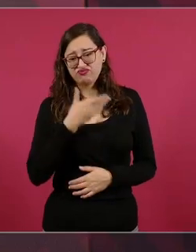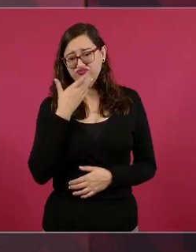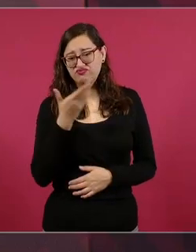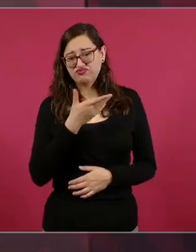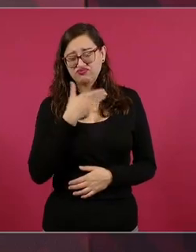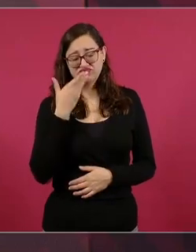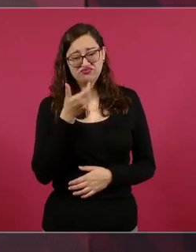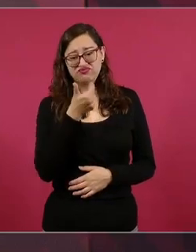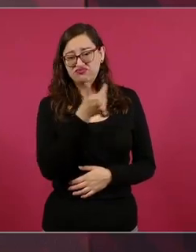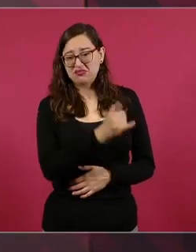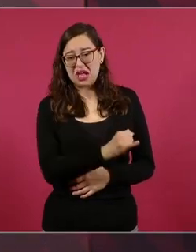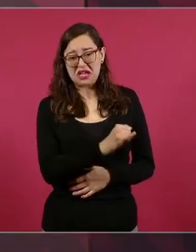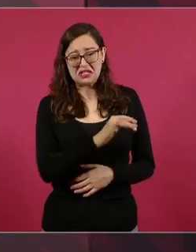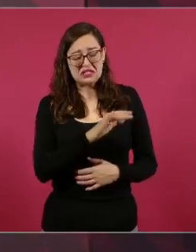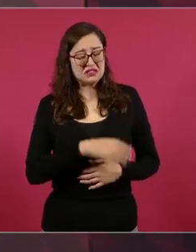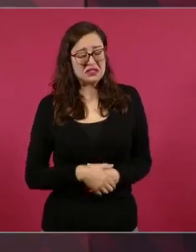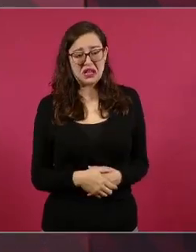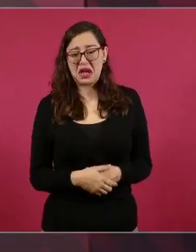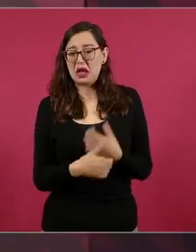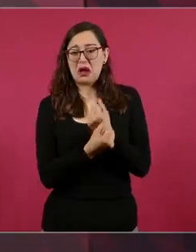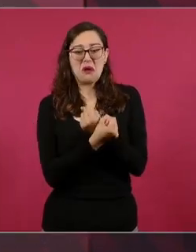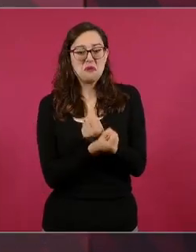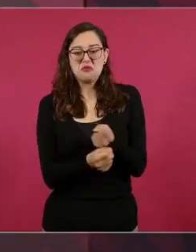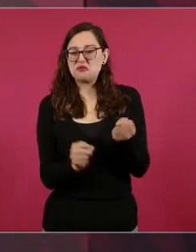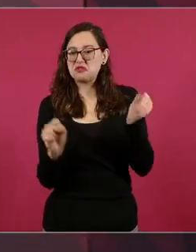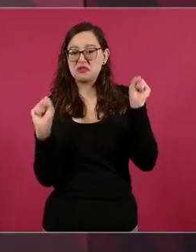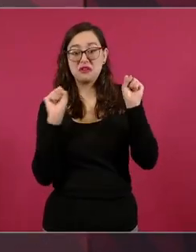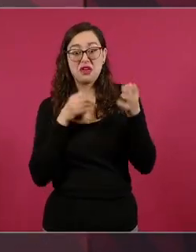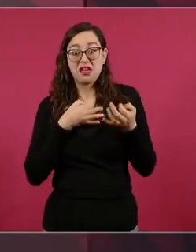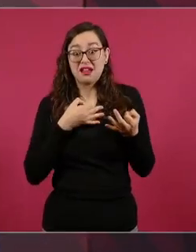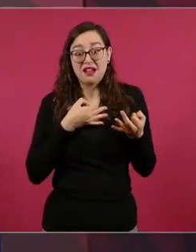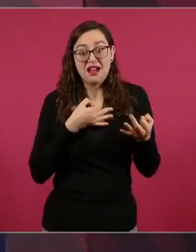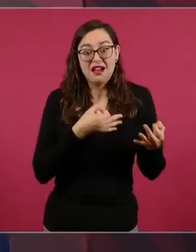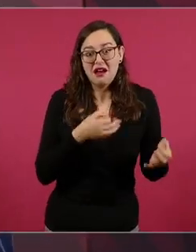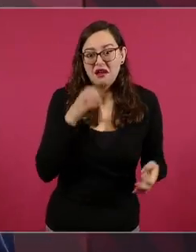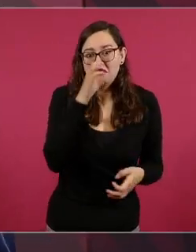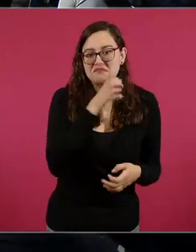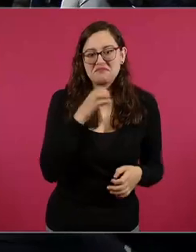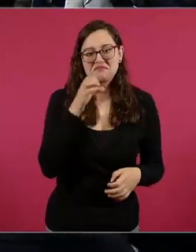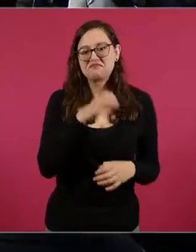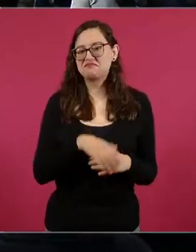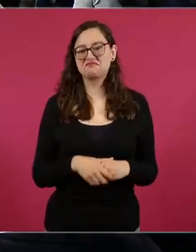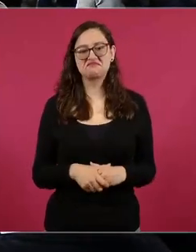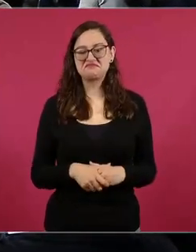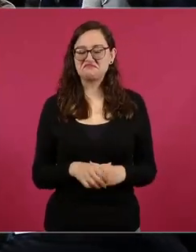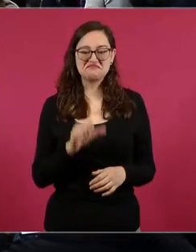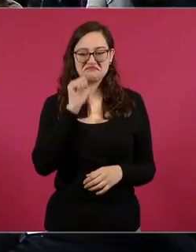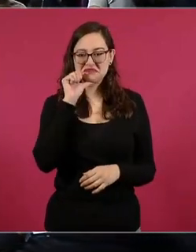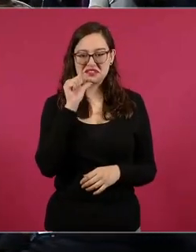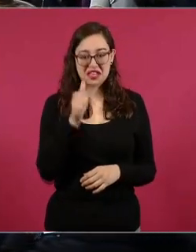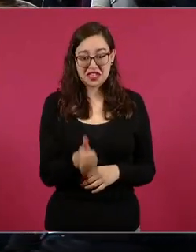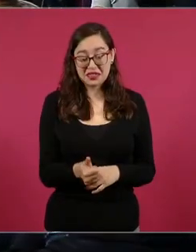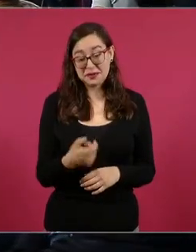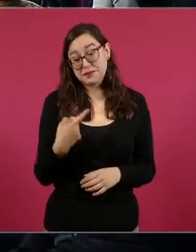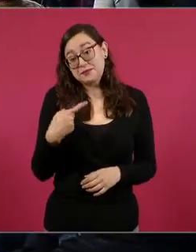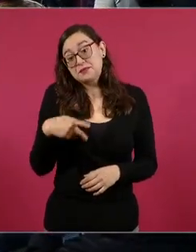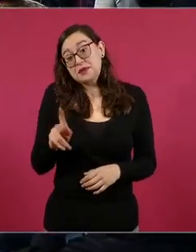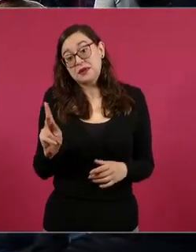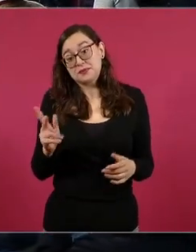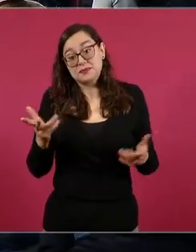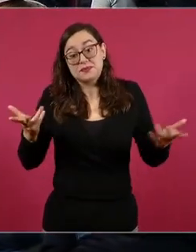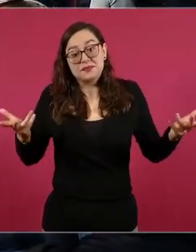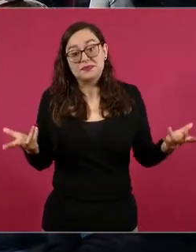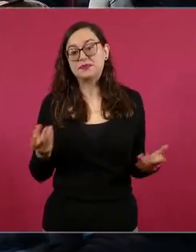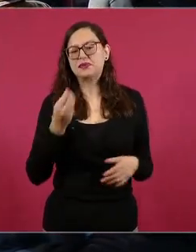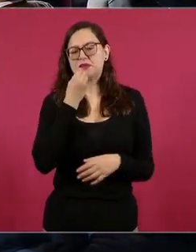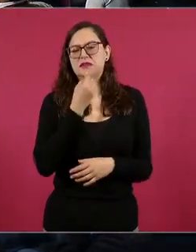ya no es nota. De todas maneras, así comenzó la sección y así la